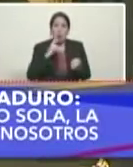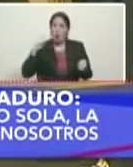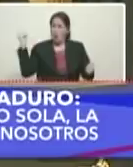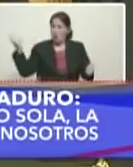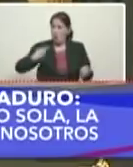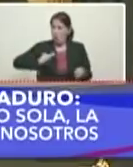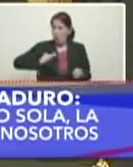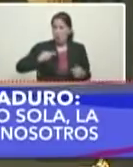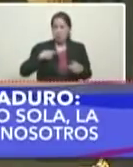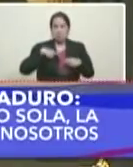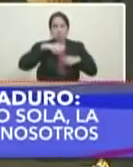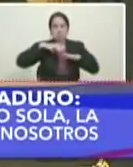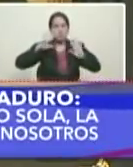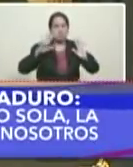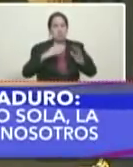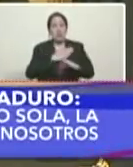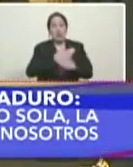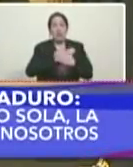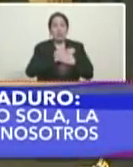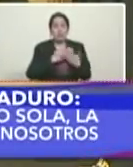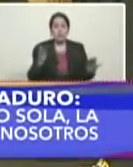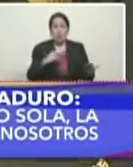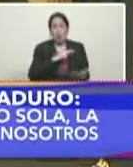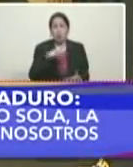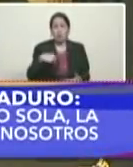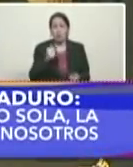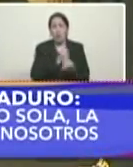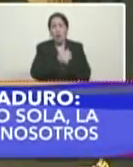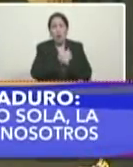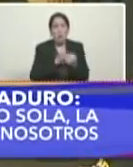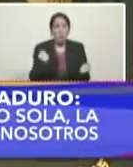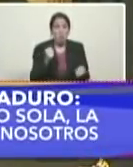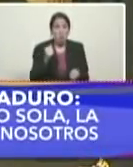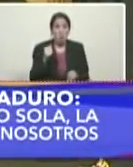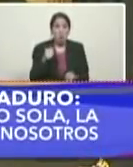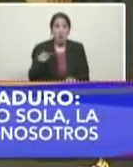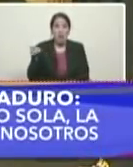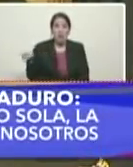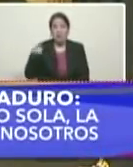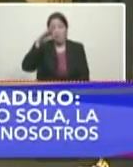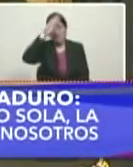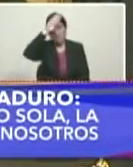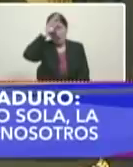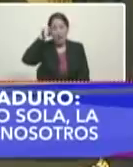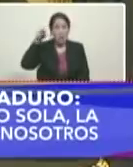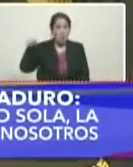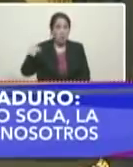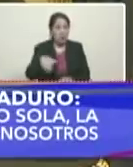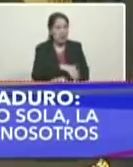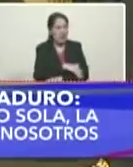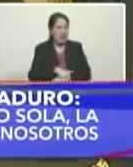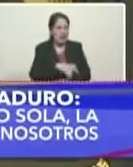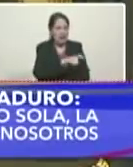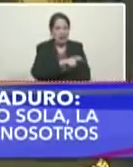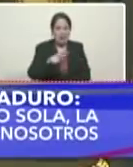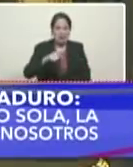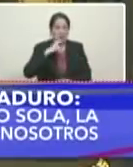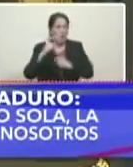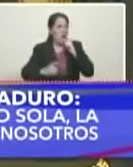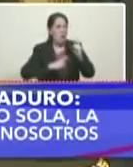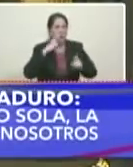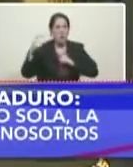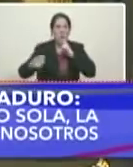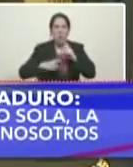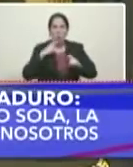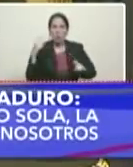el odio enfermizo de ellos hay que ver cuánta gente enferma hay en las calles de odio